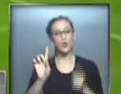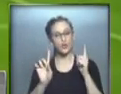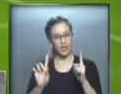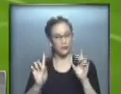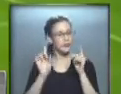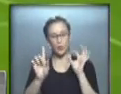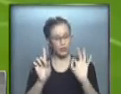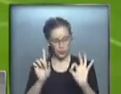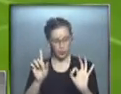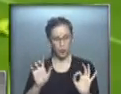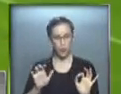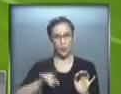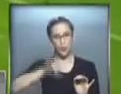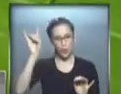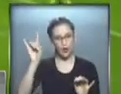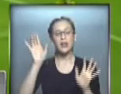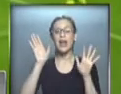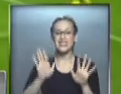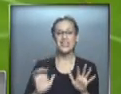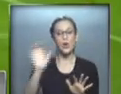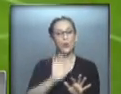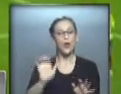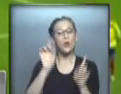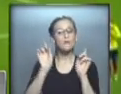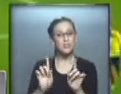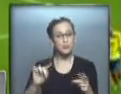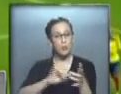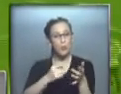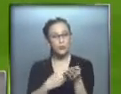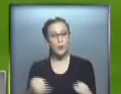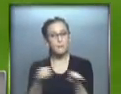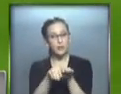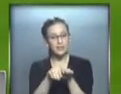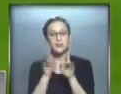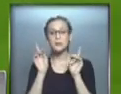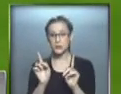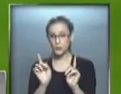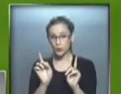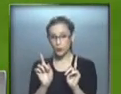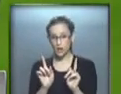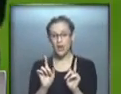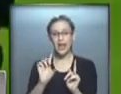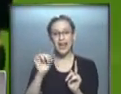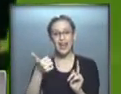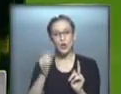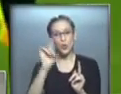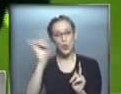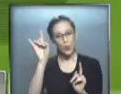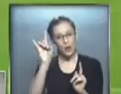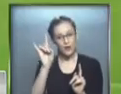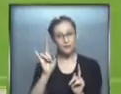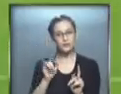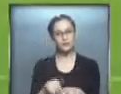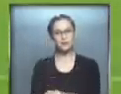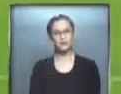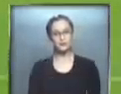esta manera ecuador que tenían los dos el mismo puntaje y estaba en la misma posición le saca ventaja a uruguay y ya el conjunto